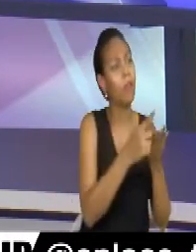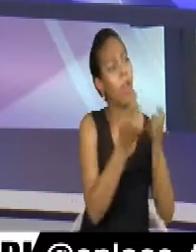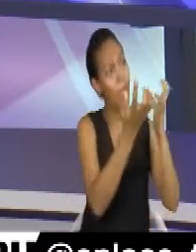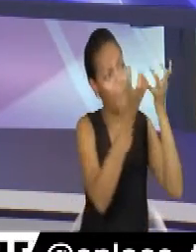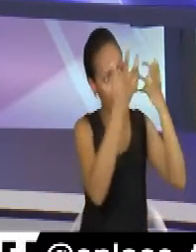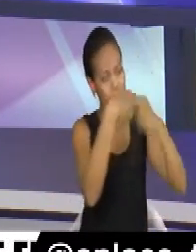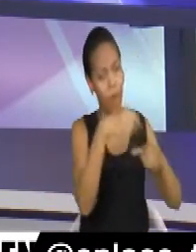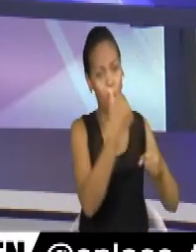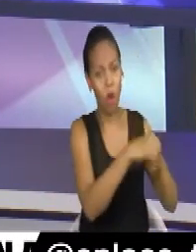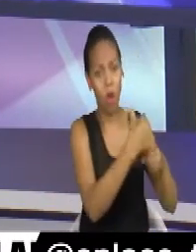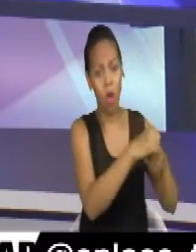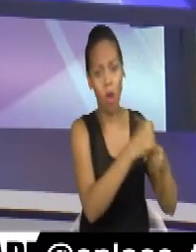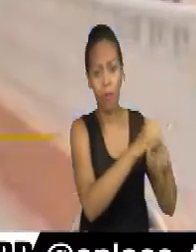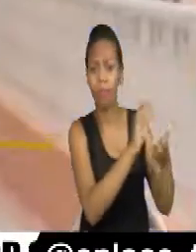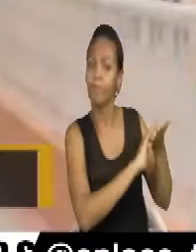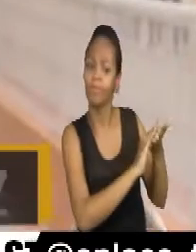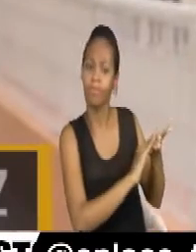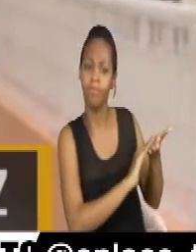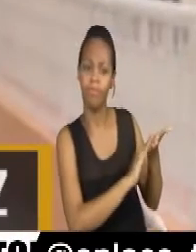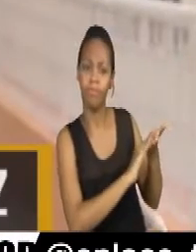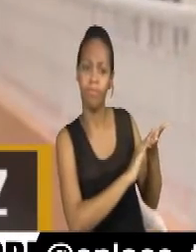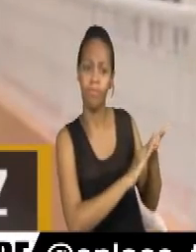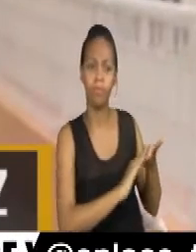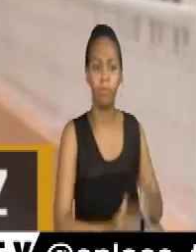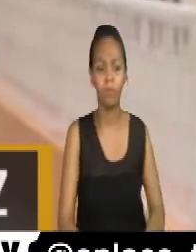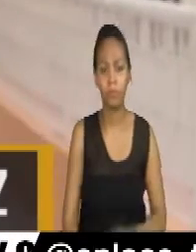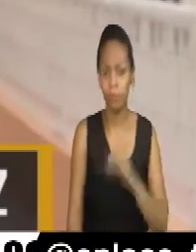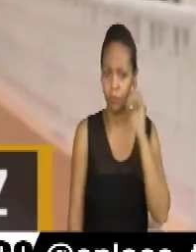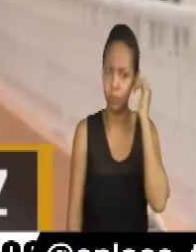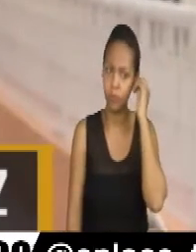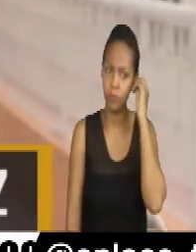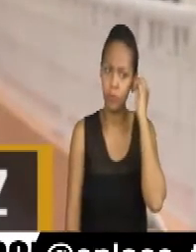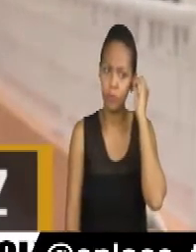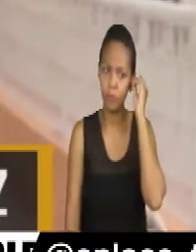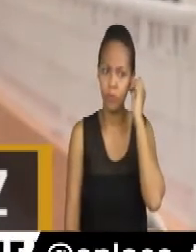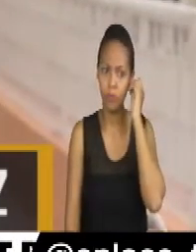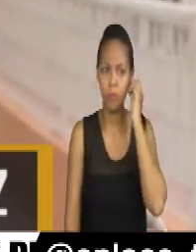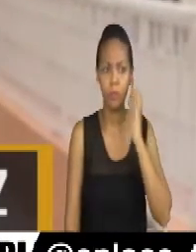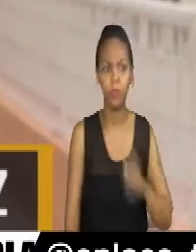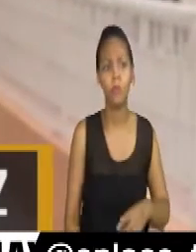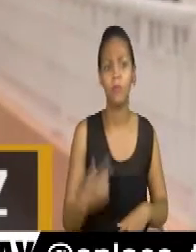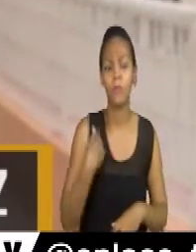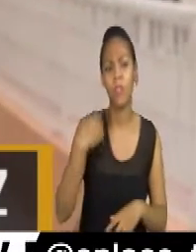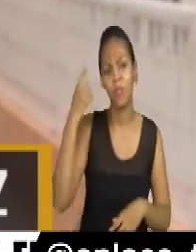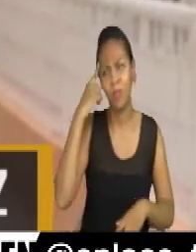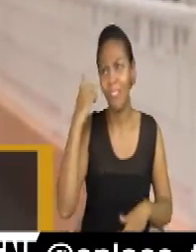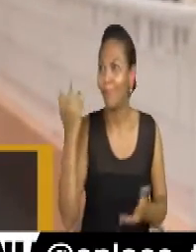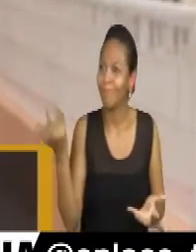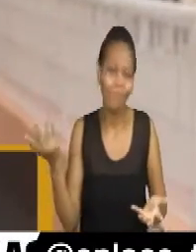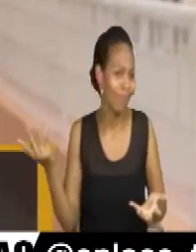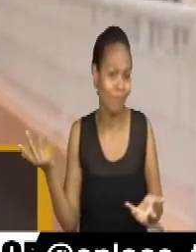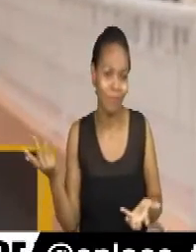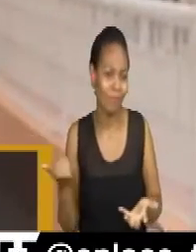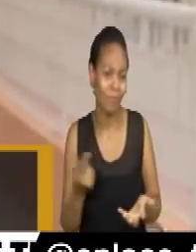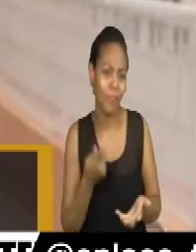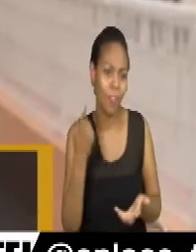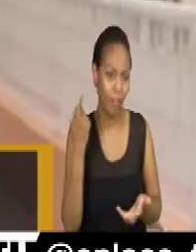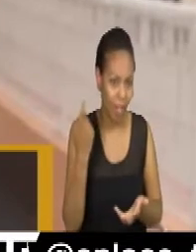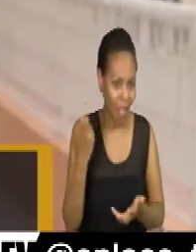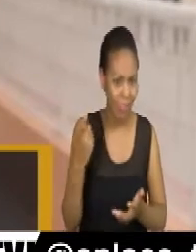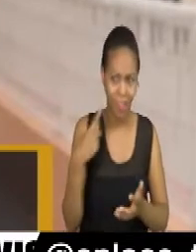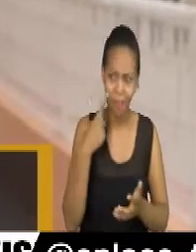ciudad. Nos parece que es un poco tarde, por eso vimos una probable salida, la